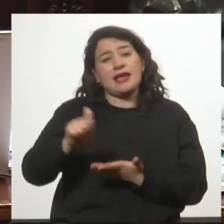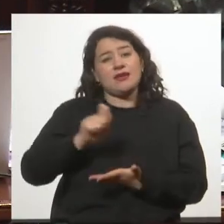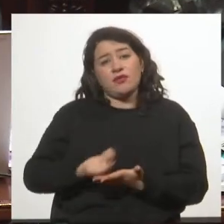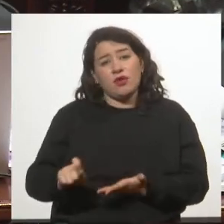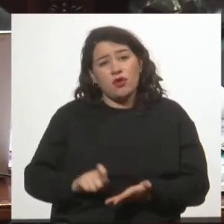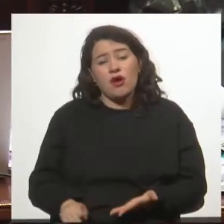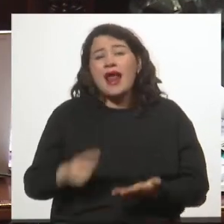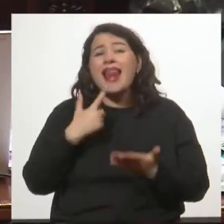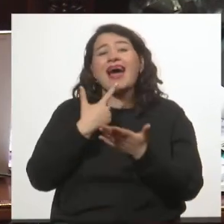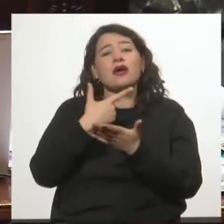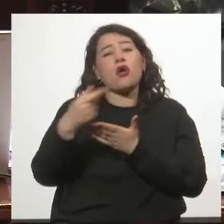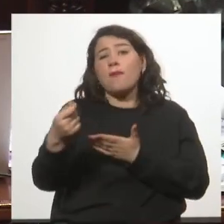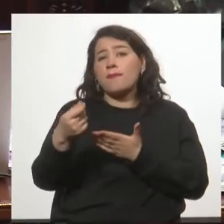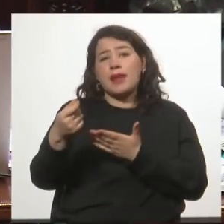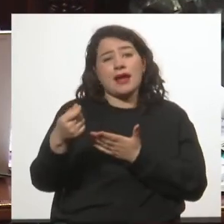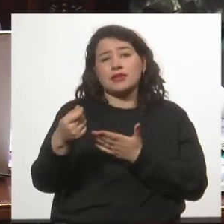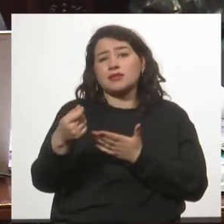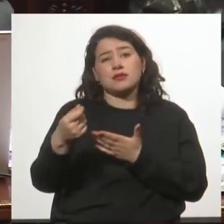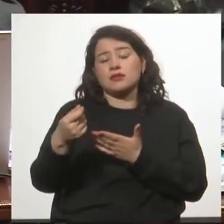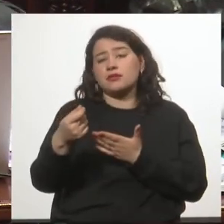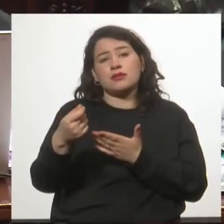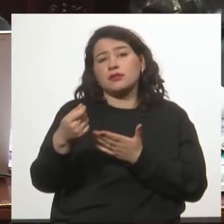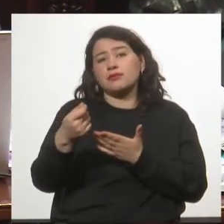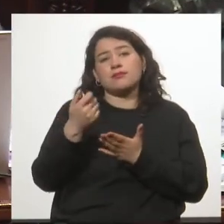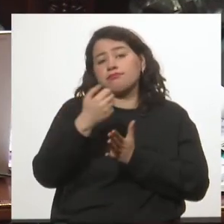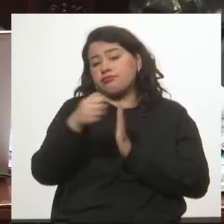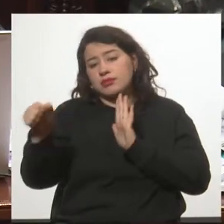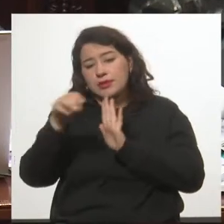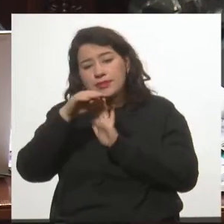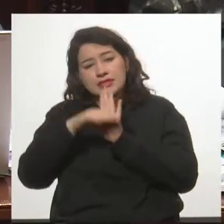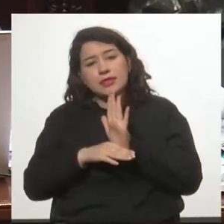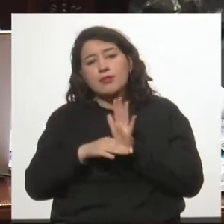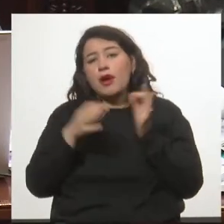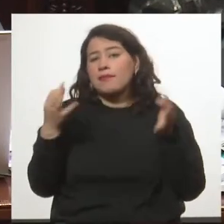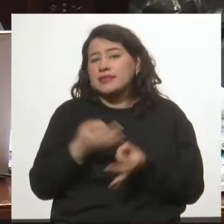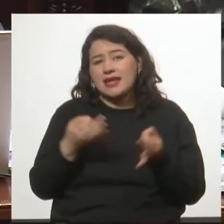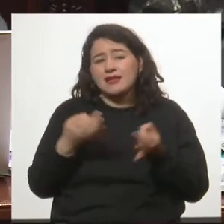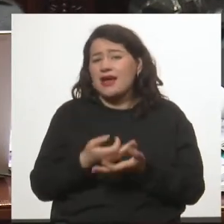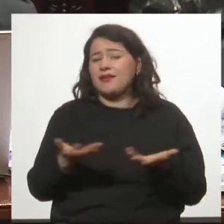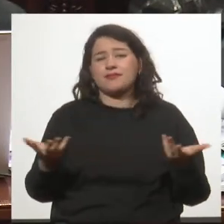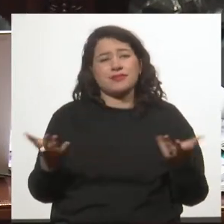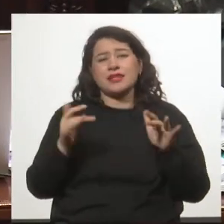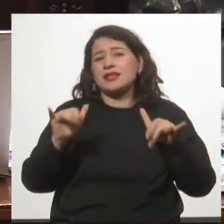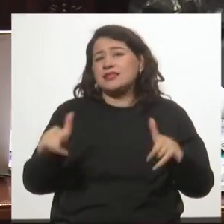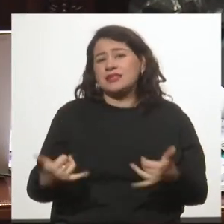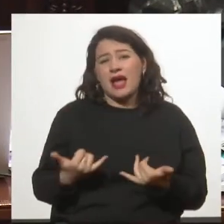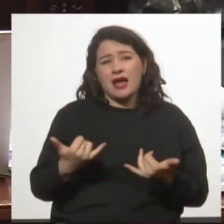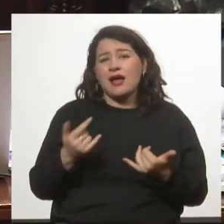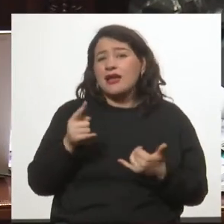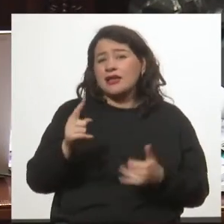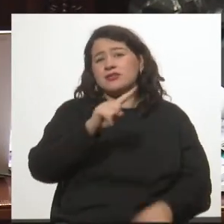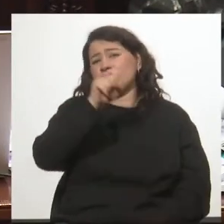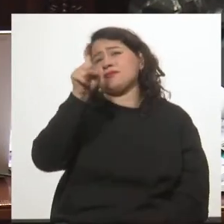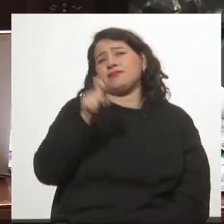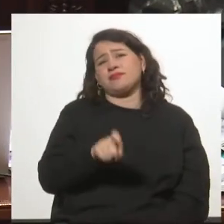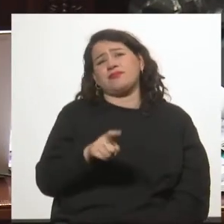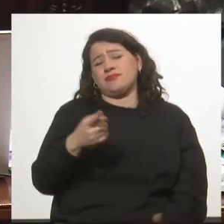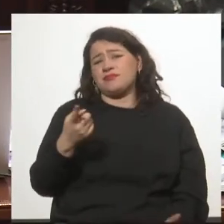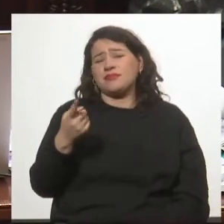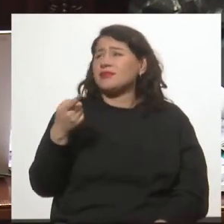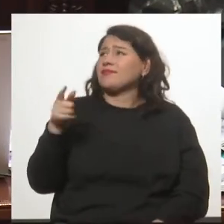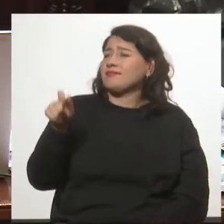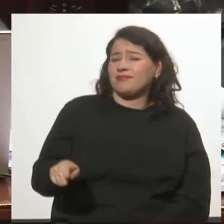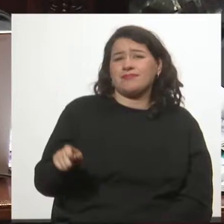las compras fueron hechas fuera del marco de lo que es el principio de especialidad del ente ya de por sí es un cuestionamiento jurídico muy